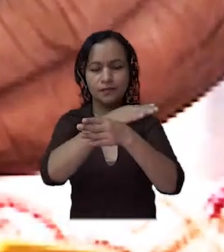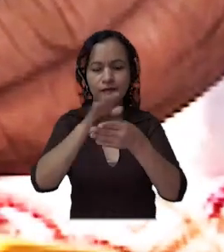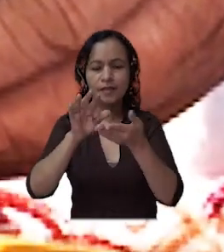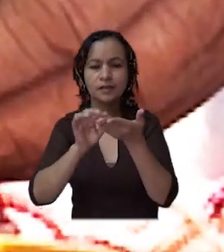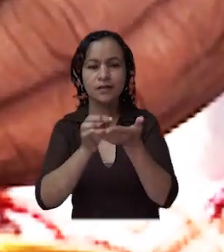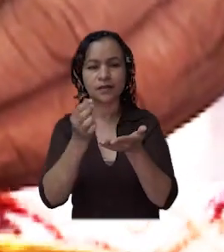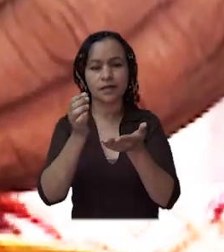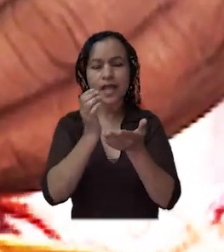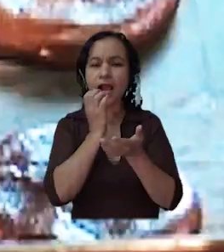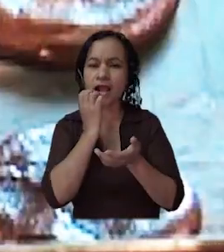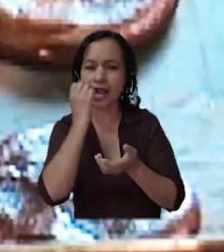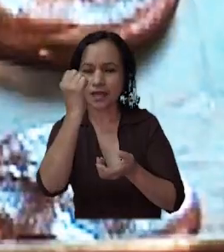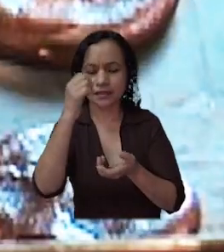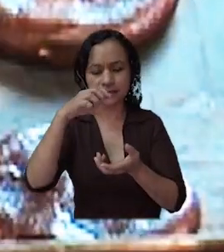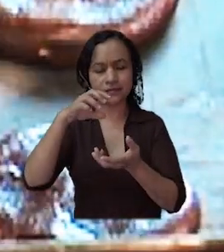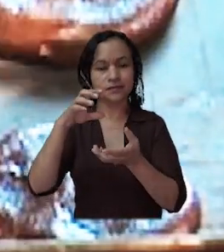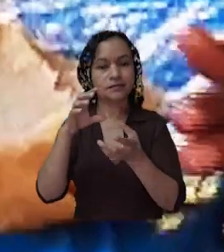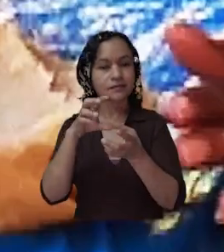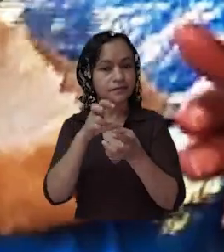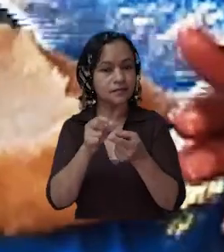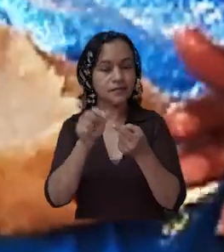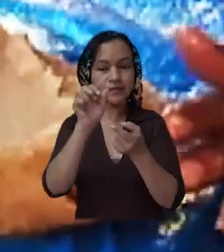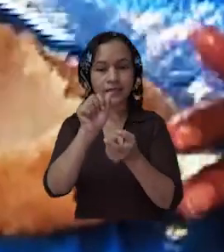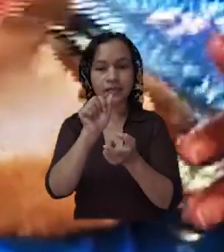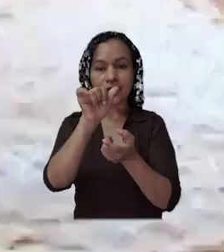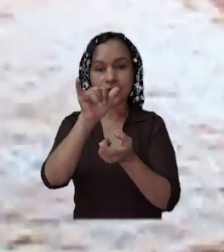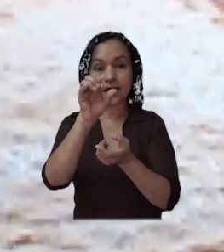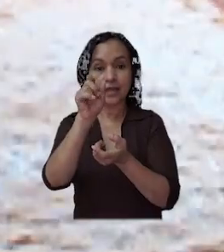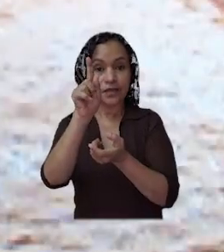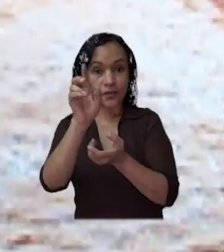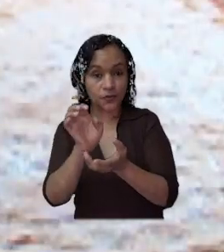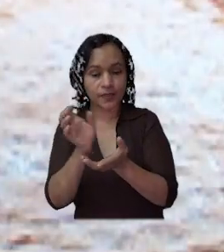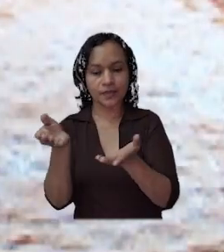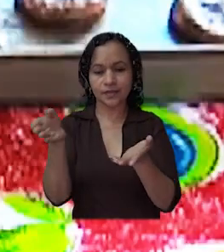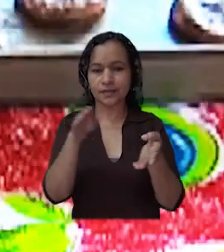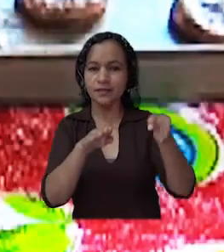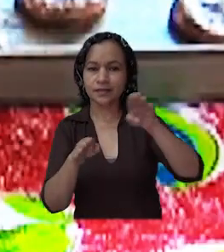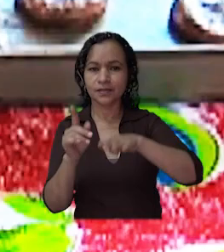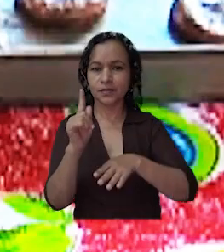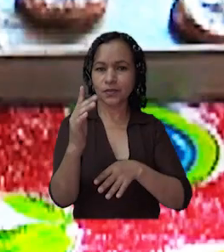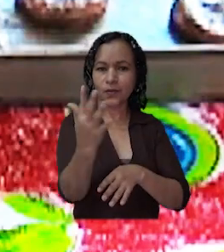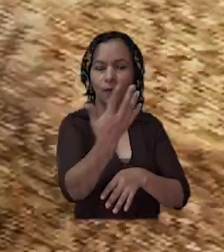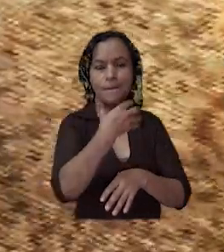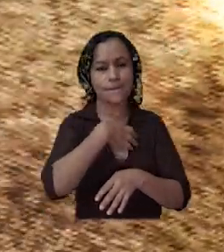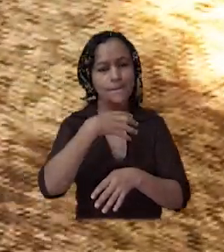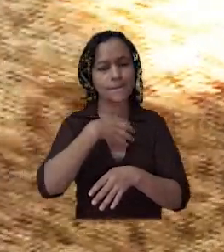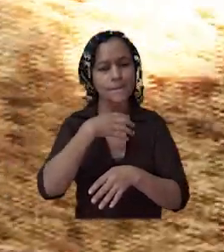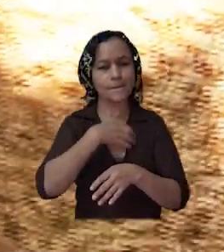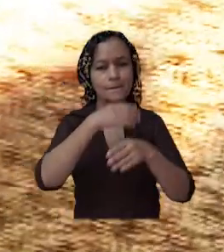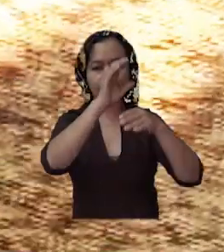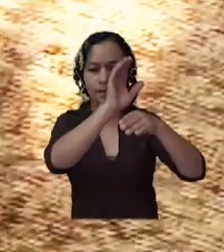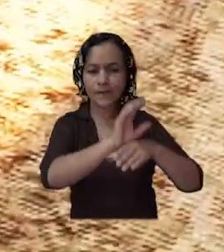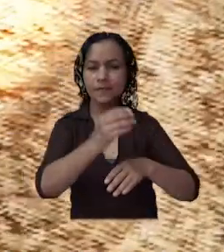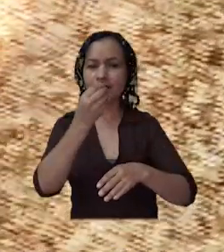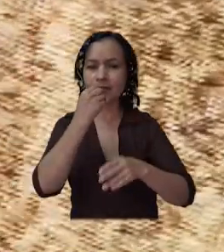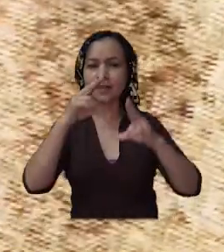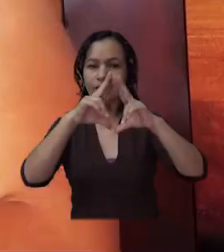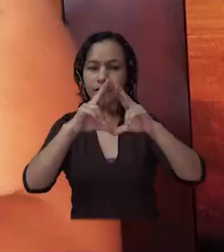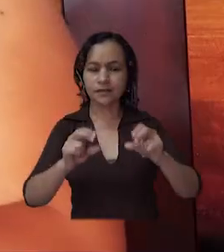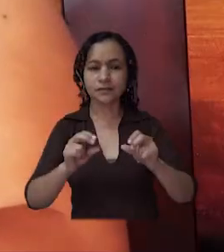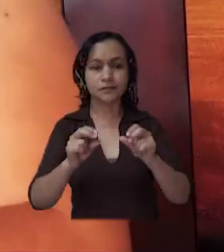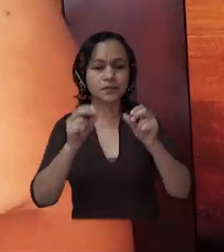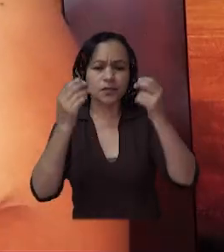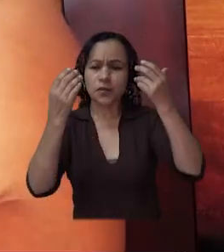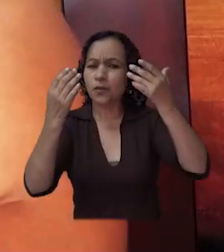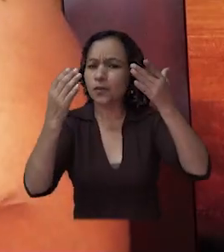sabores, caña de azúcar, limones dulce, ayota en miel y hasta nacatamales, todo propio de nuestra cultura gastronómica. Pequeñas